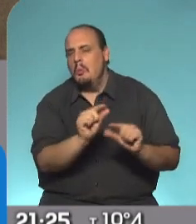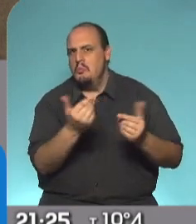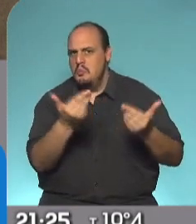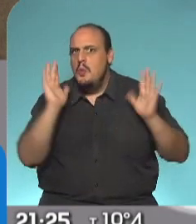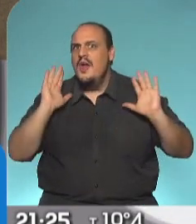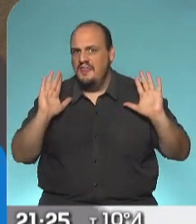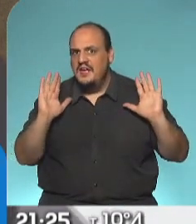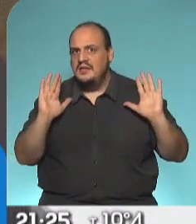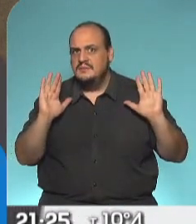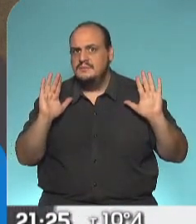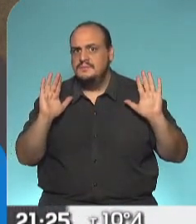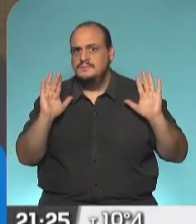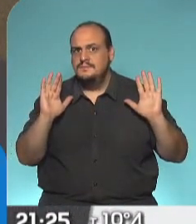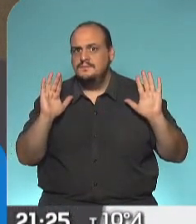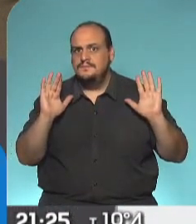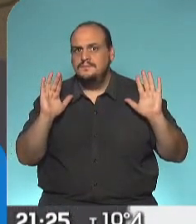industria